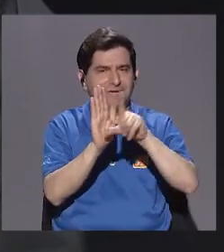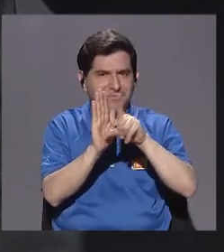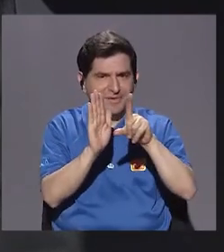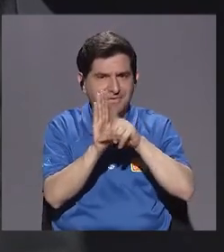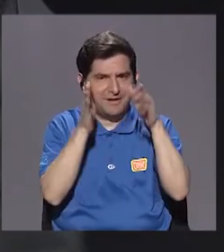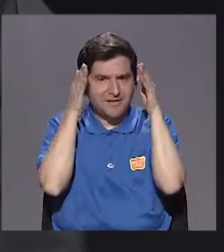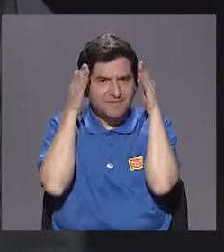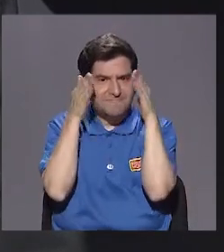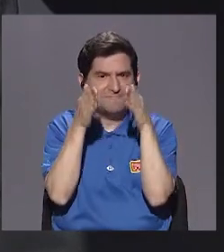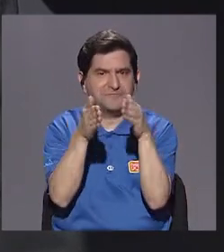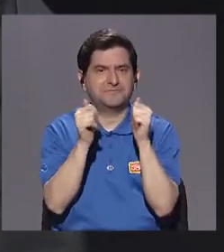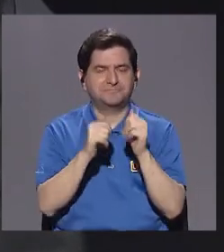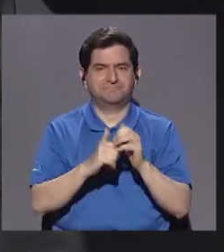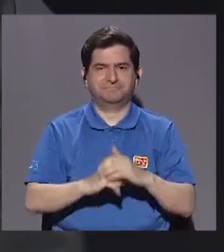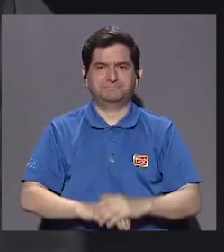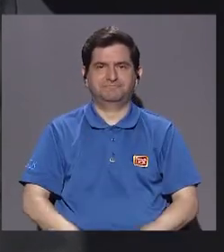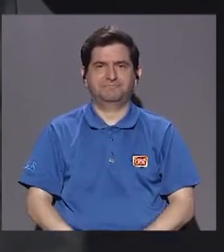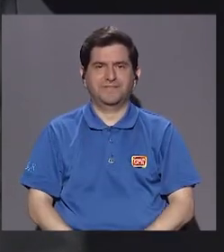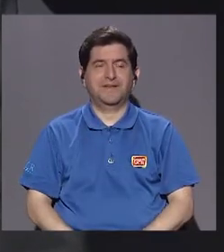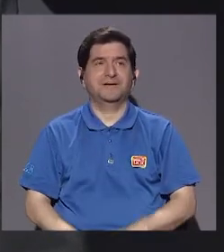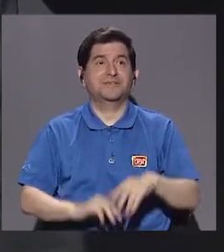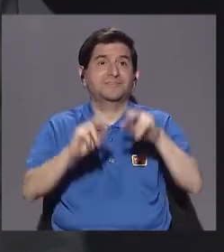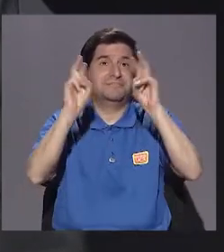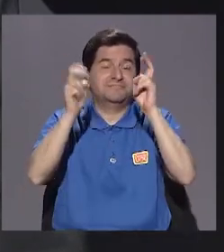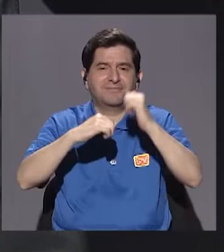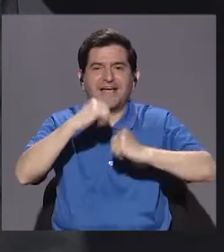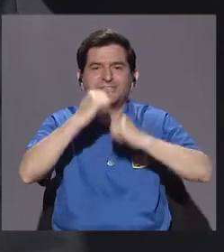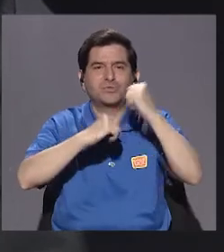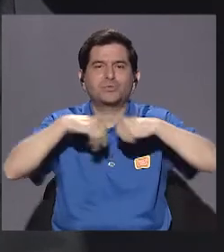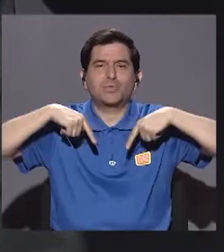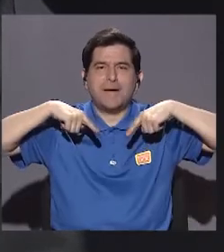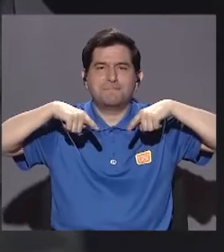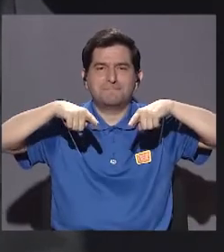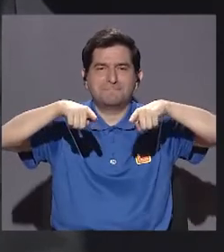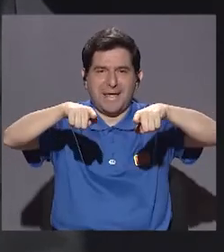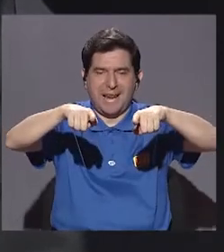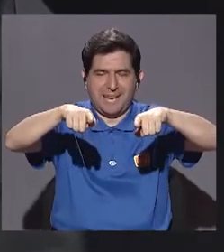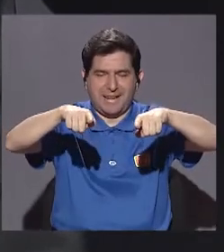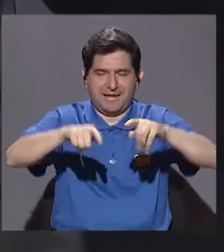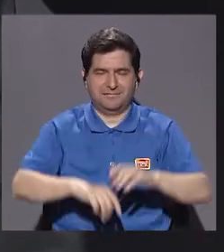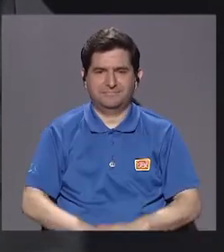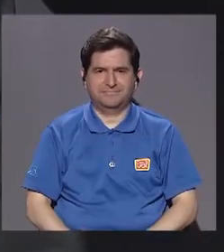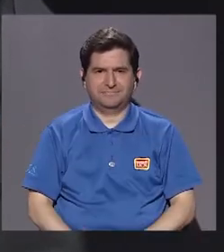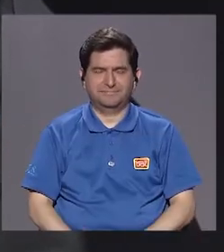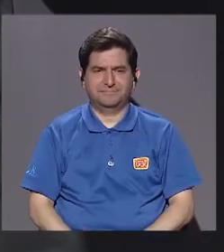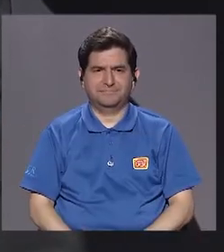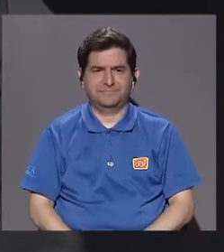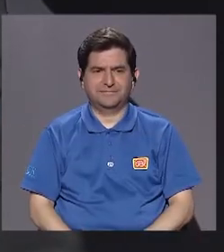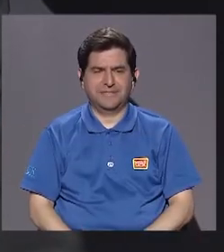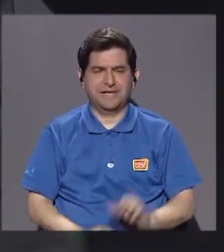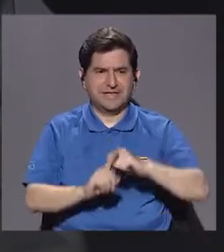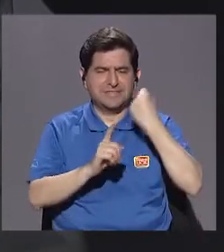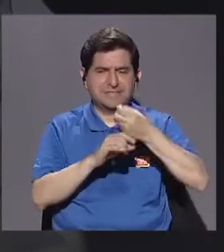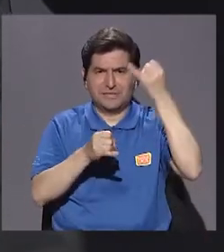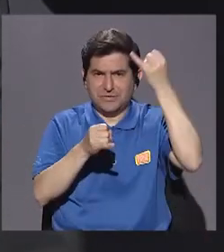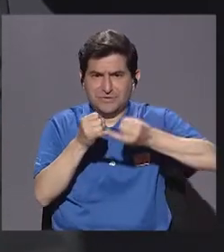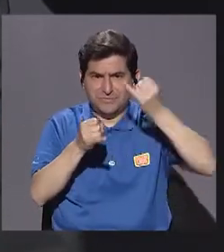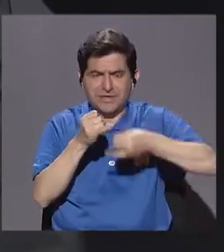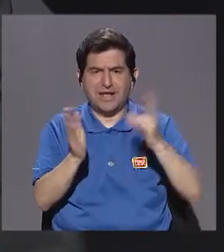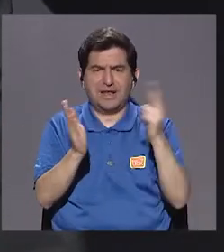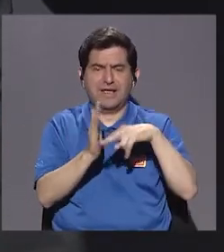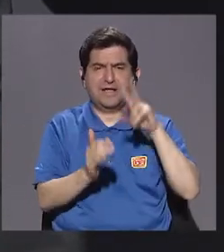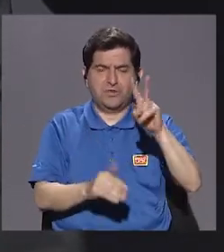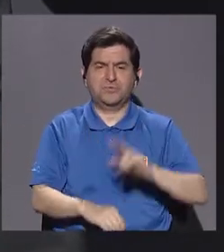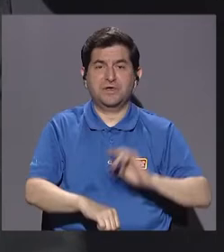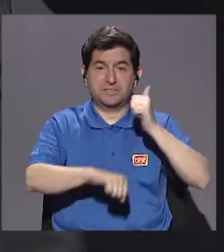se enfocó bastante lo que llamaban las estructuras paralelas el punto culminante de esto fue la campaña del 2002 e incluso